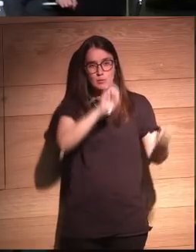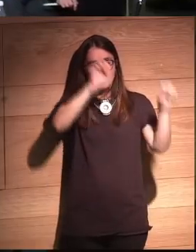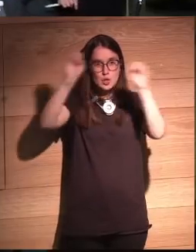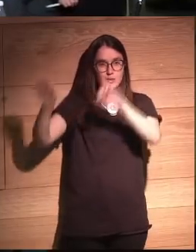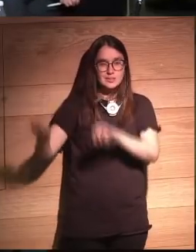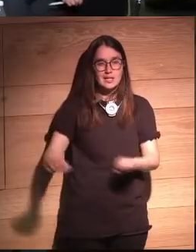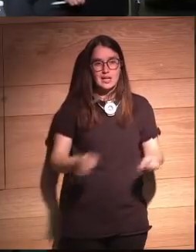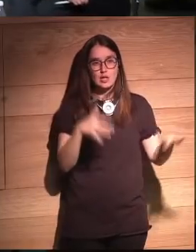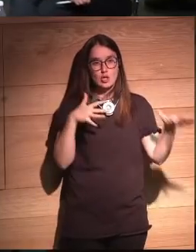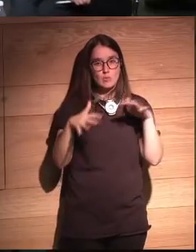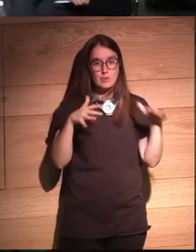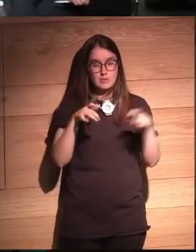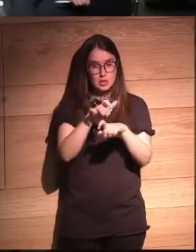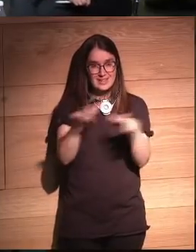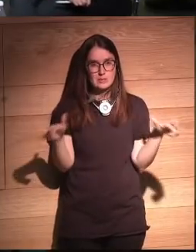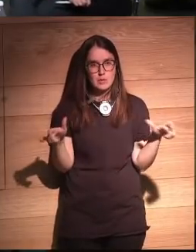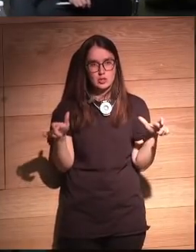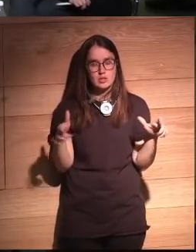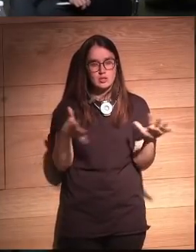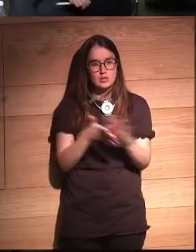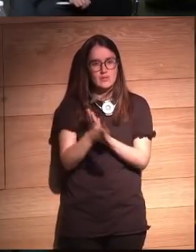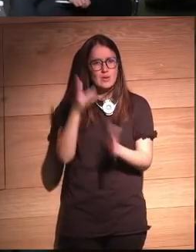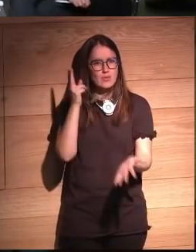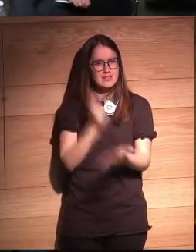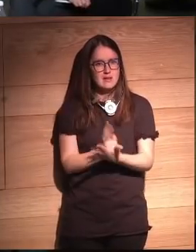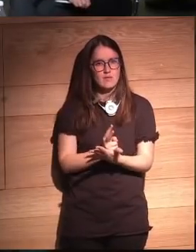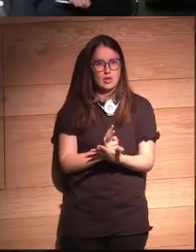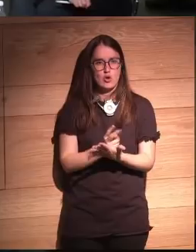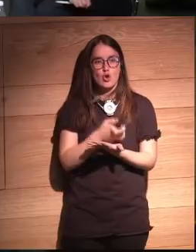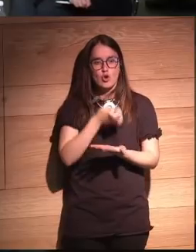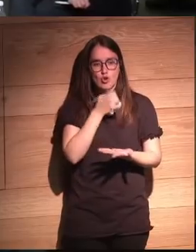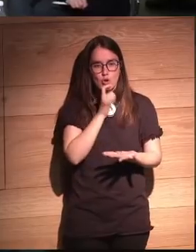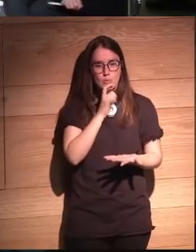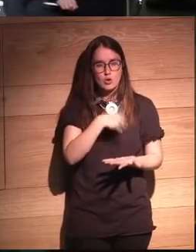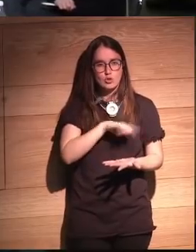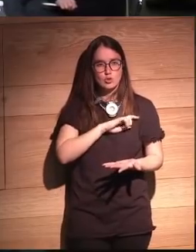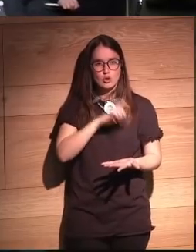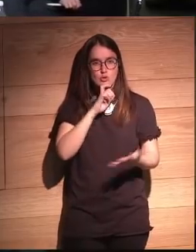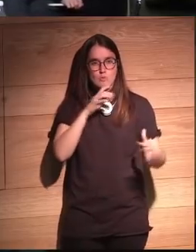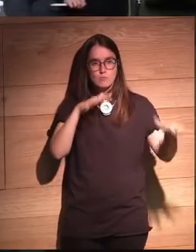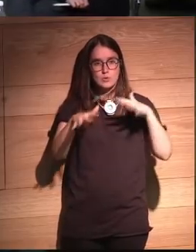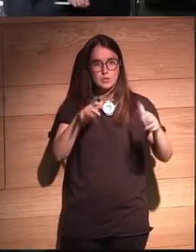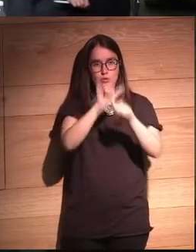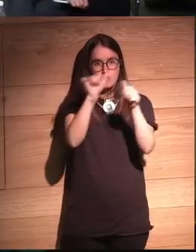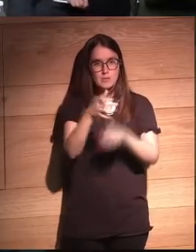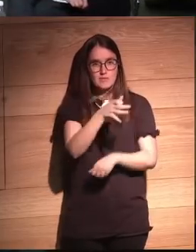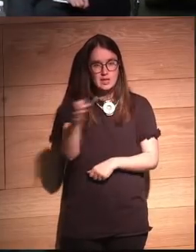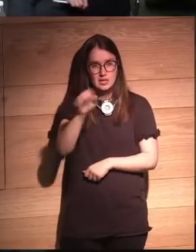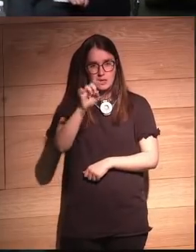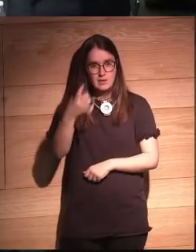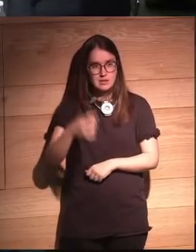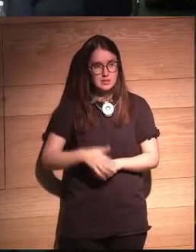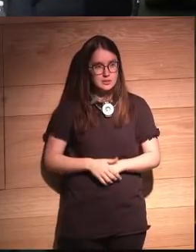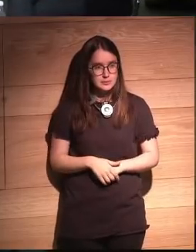protegiéndolos de los movimientos populares. Esto es uno de los desafíos, cómo conseguimos movilizarnos de la forma más eficaz ahora mismo.